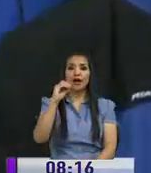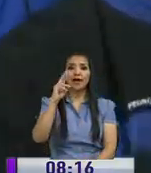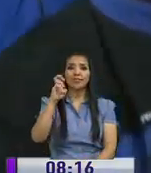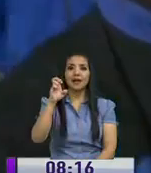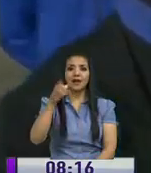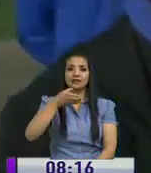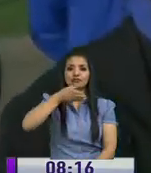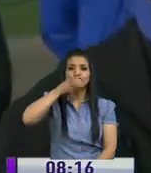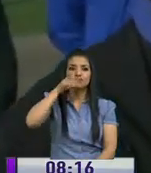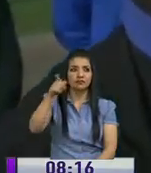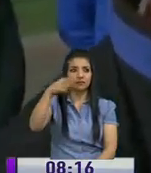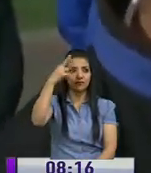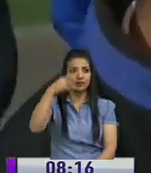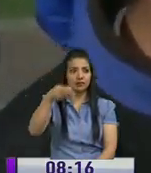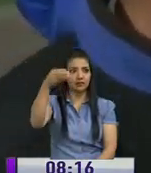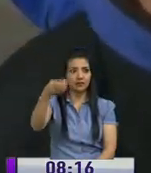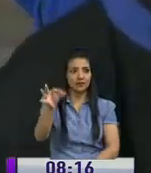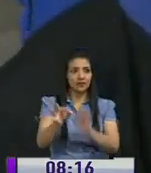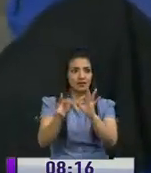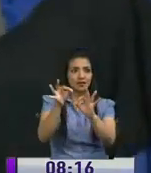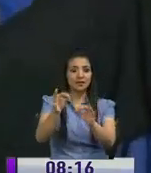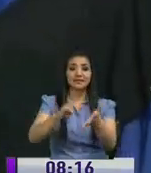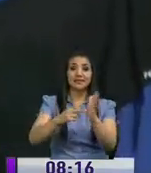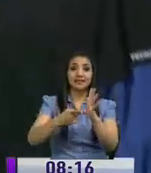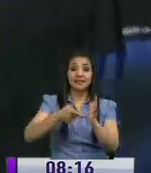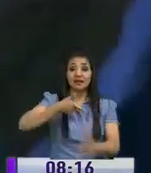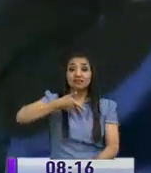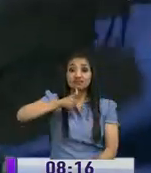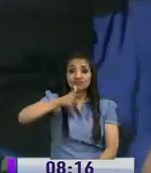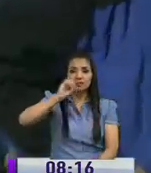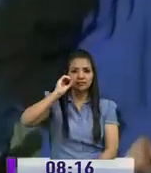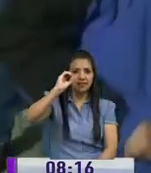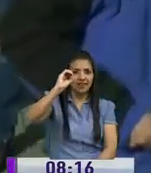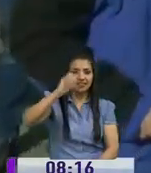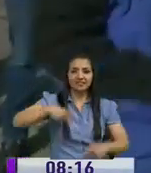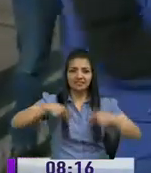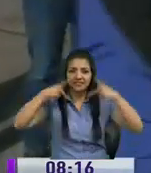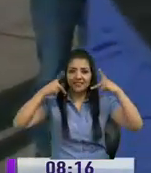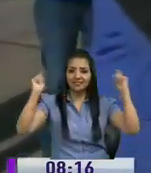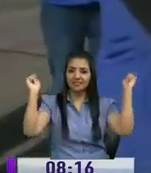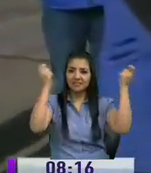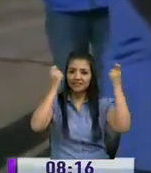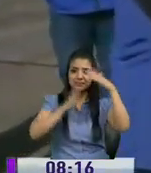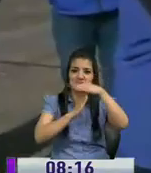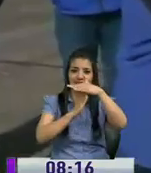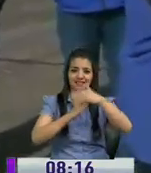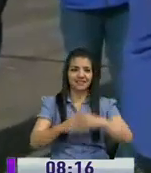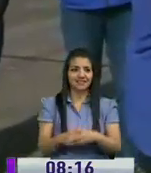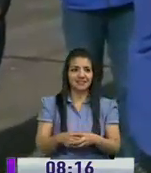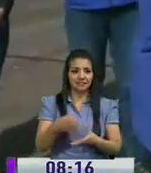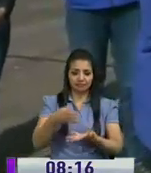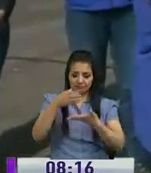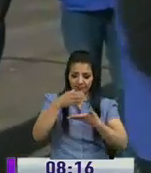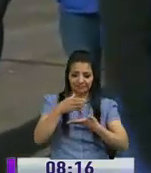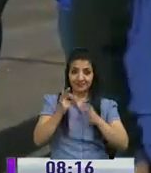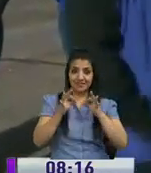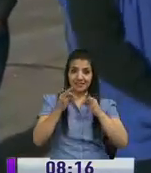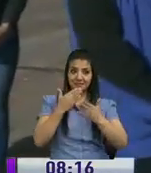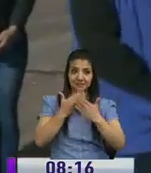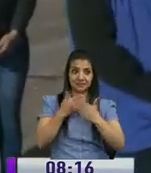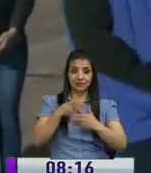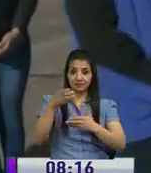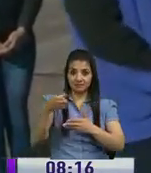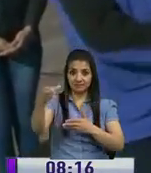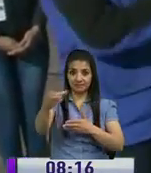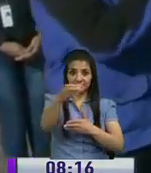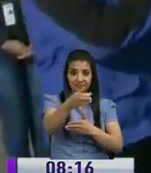también le vamos a enviar lo que es el símbolo de la Alcaldía Metropolitana de Quito. Vivir las fiestas en paz. Muchísimas gracias, Pedrito. Yo me llevo esto por aquí. Ya les llevo